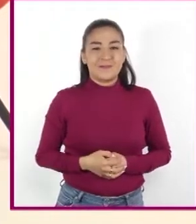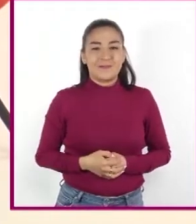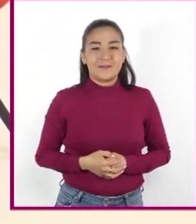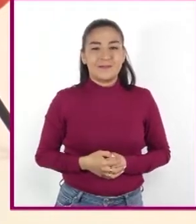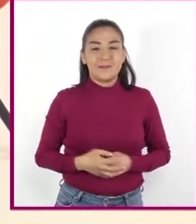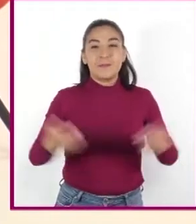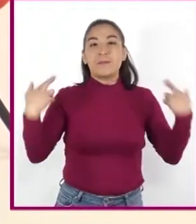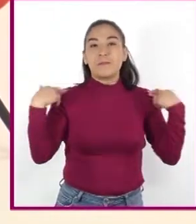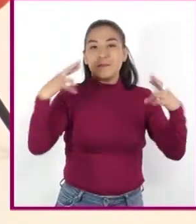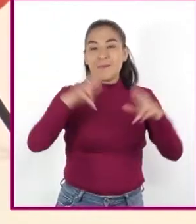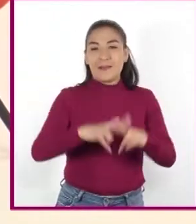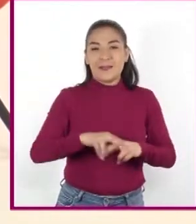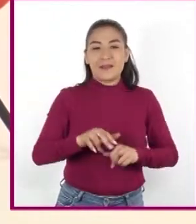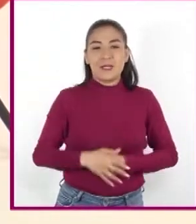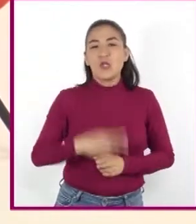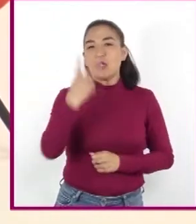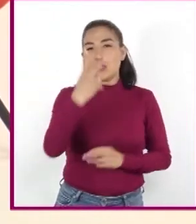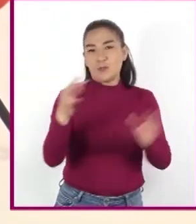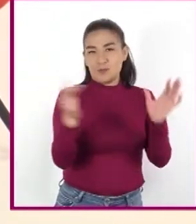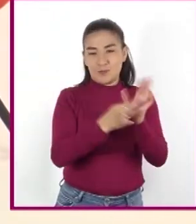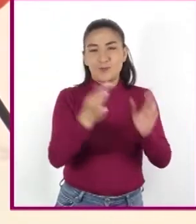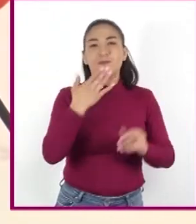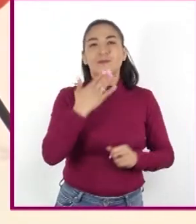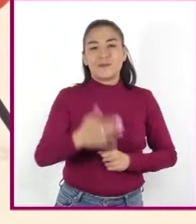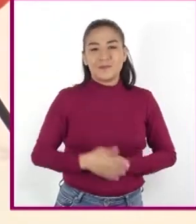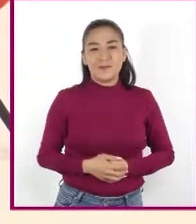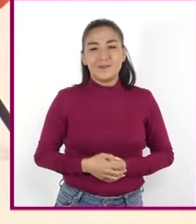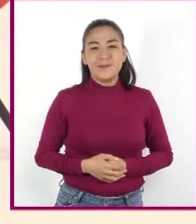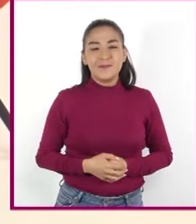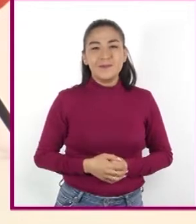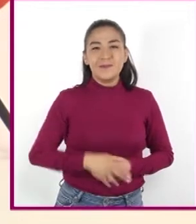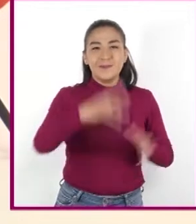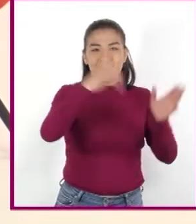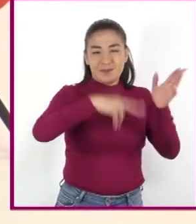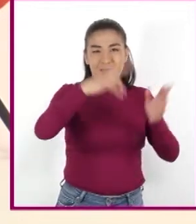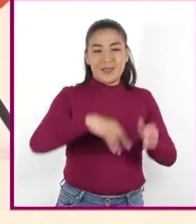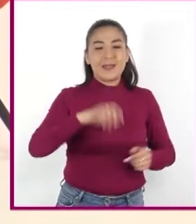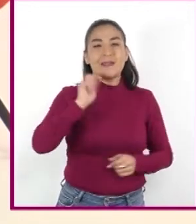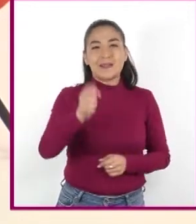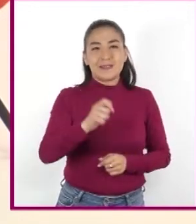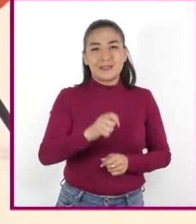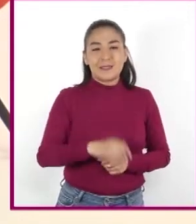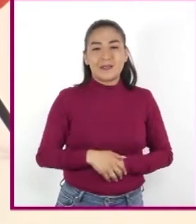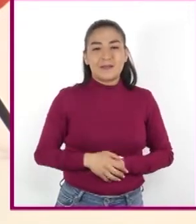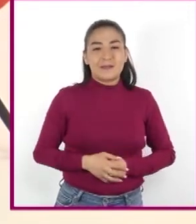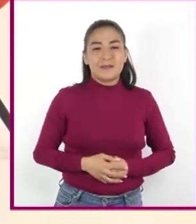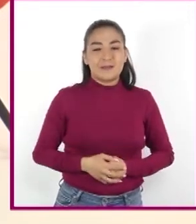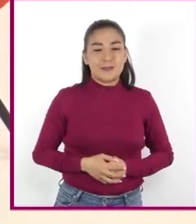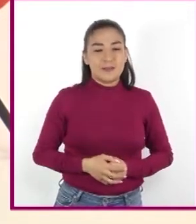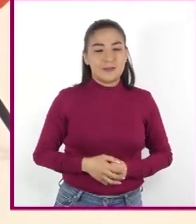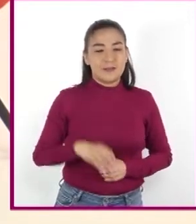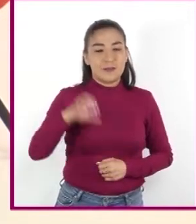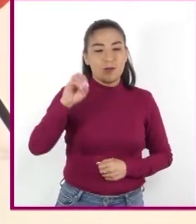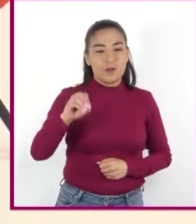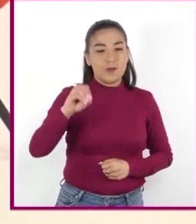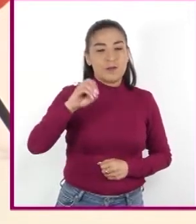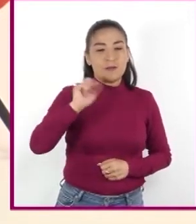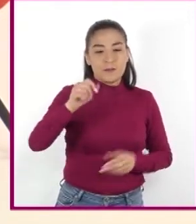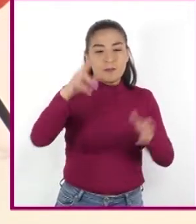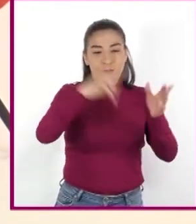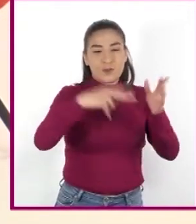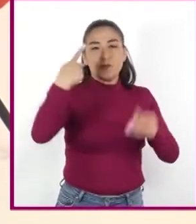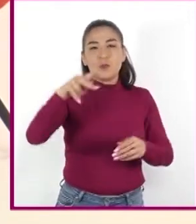Maestra Lourdes. Por 2 puntos. Muy bien. La pintura de Eugène Delacroix, conocida como La libertad guiando al